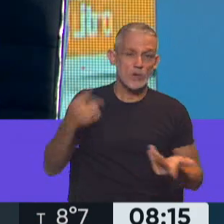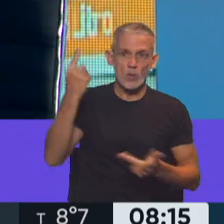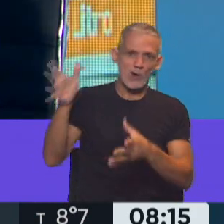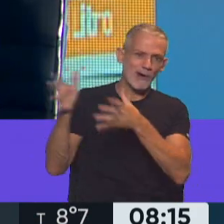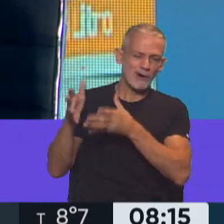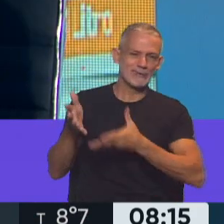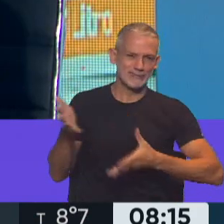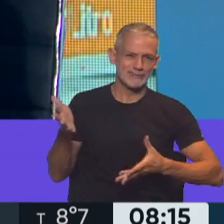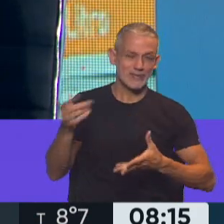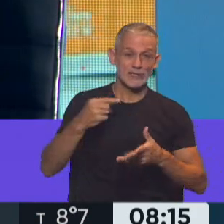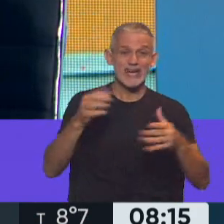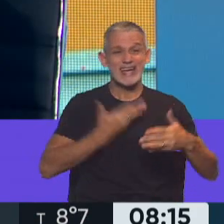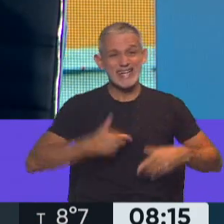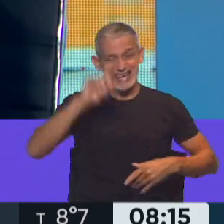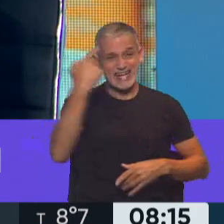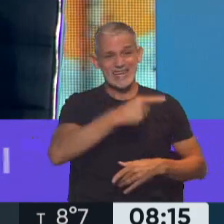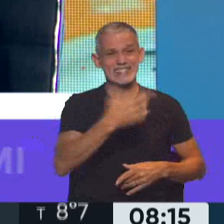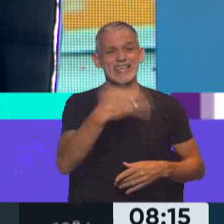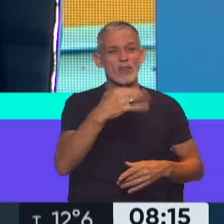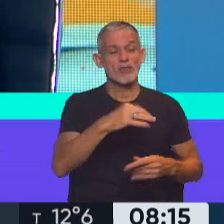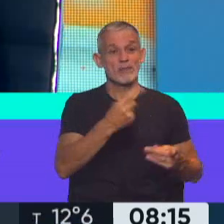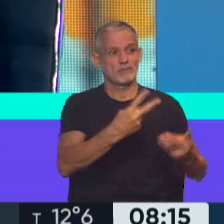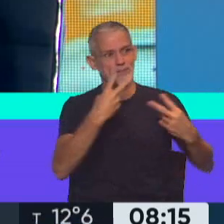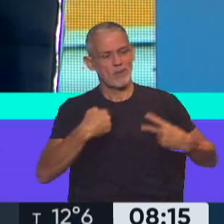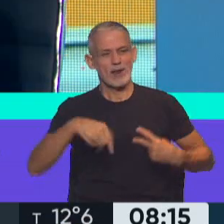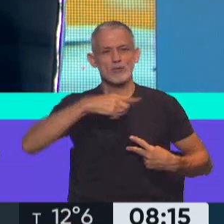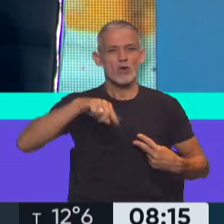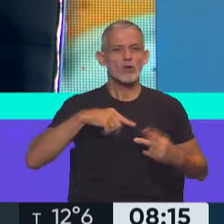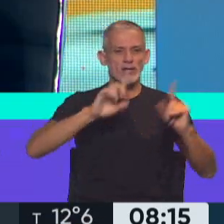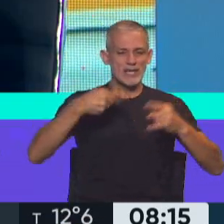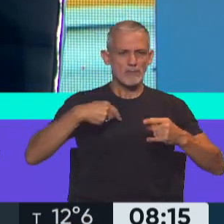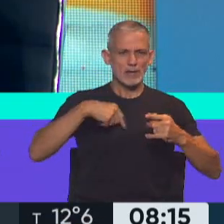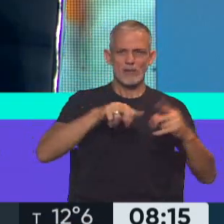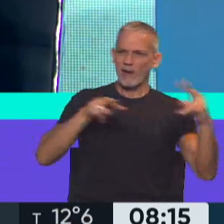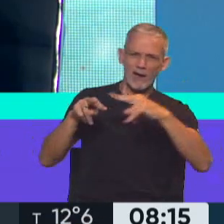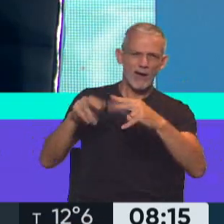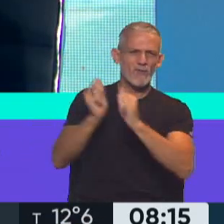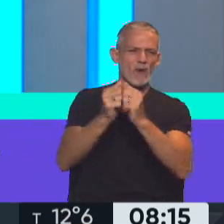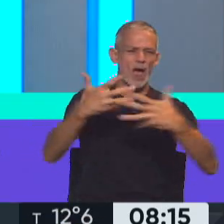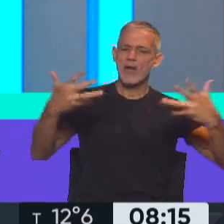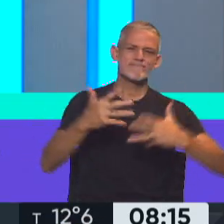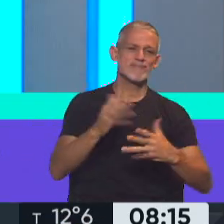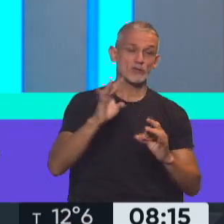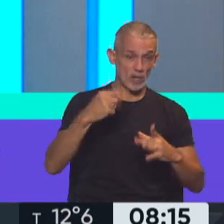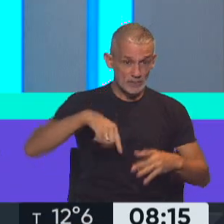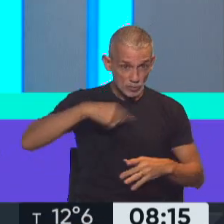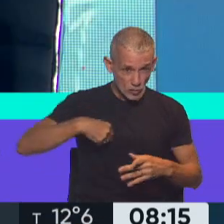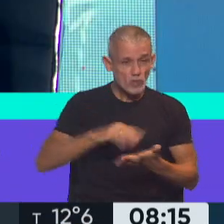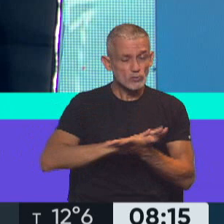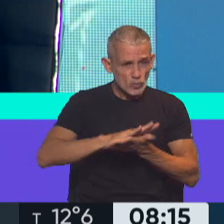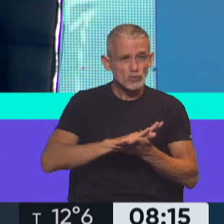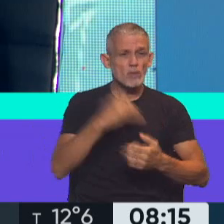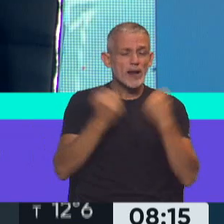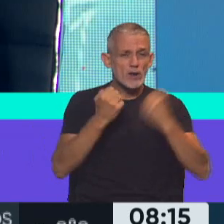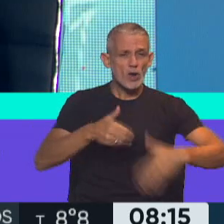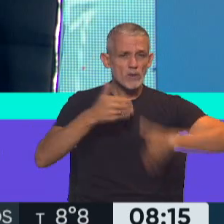abrir esto y trabajarlo con el Estado. El Estado nos tiene que ver también a nosotros como parte del proceso de desarrollo y también como la salida a una